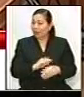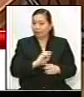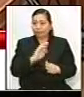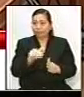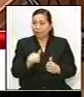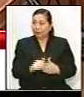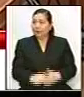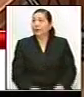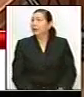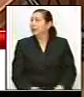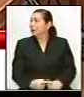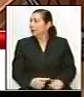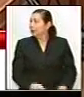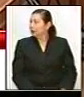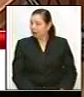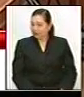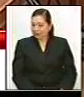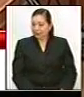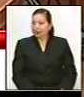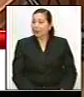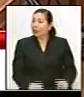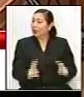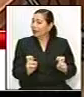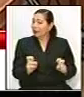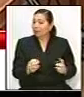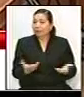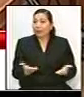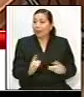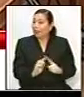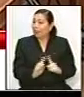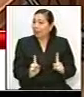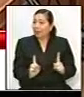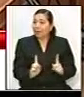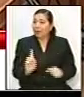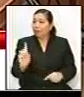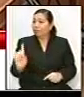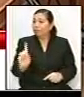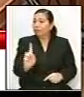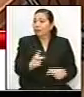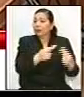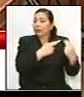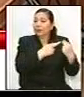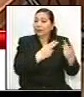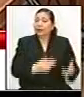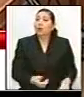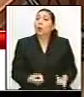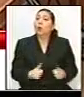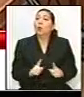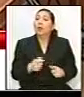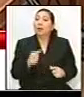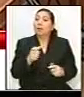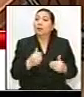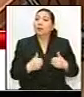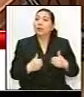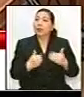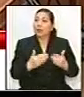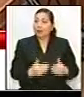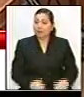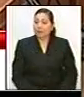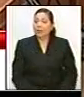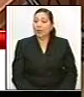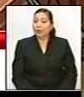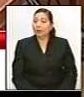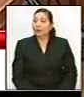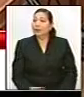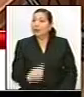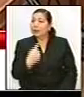por decirlo. Y el tema no es diferente en cada persona cómo lo asume en cuanto al adulto mayor. Solamente